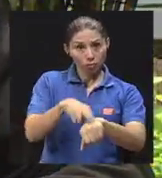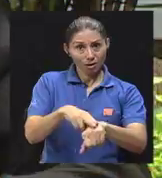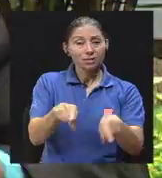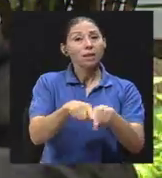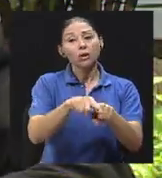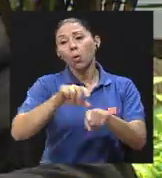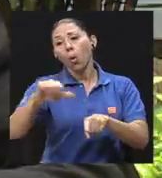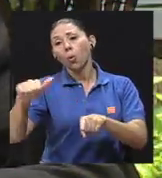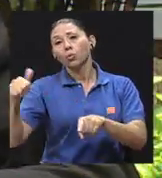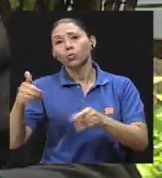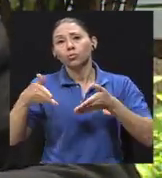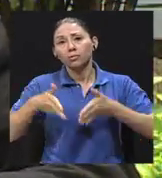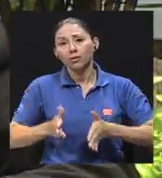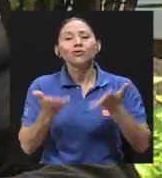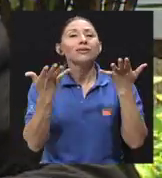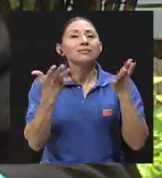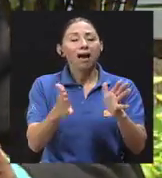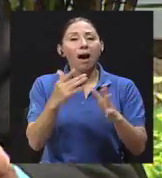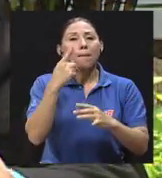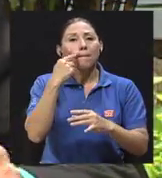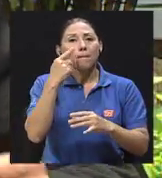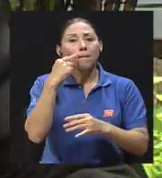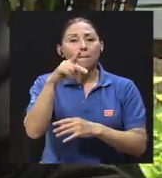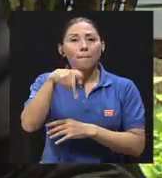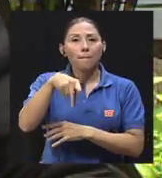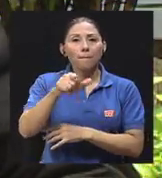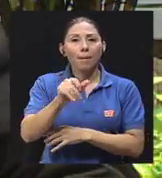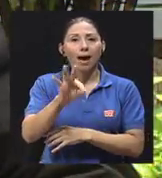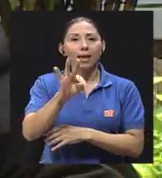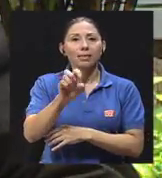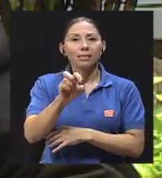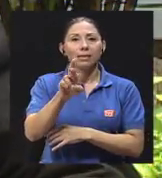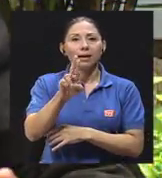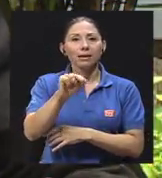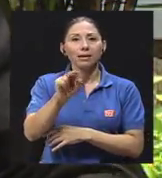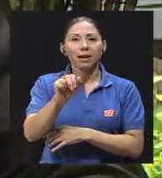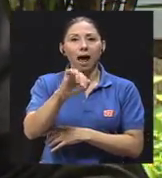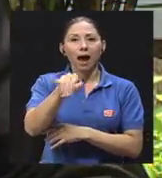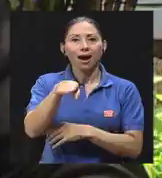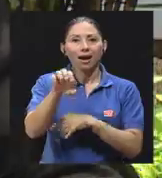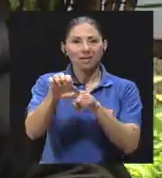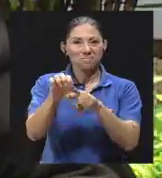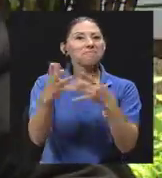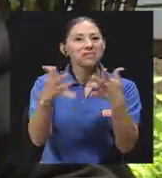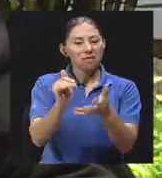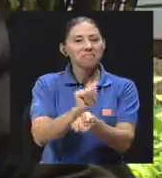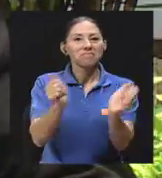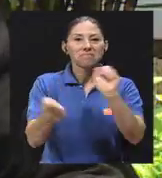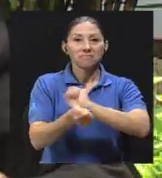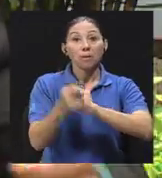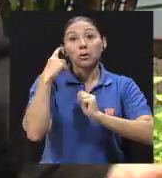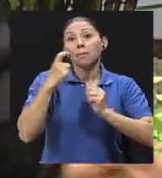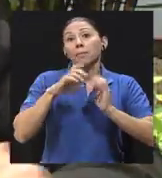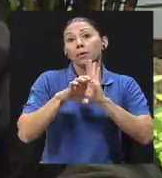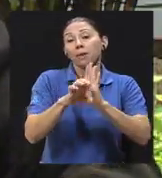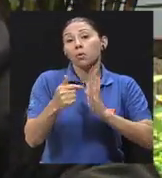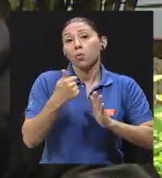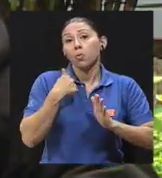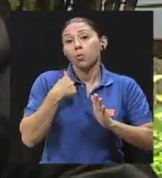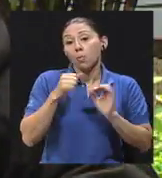paternidad ya cambió el enfoque, ahora se habla de paternaje. Porque uno puede ser papá hasta un